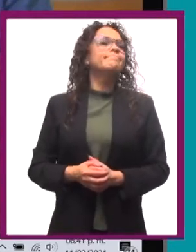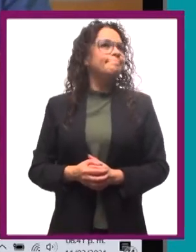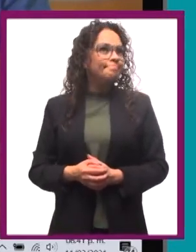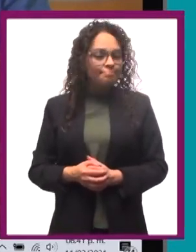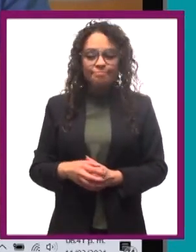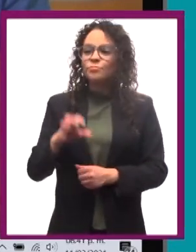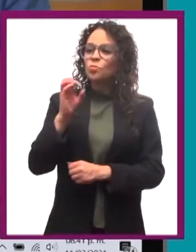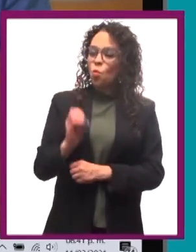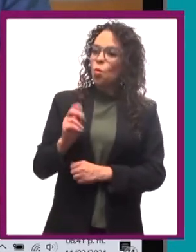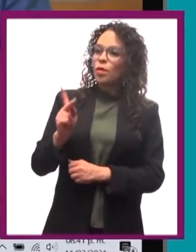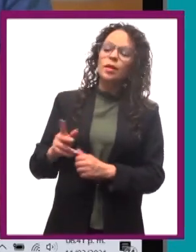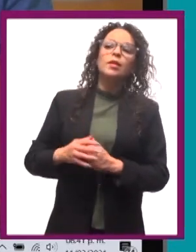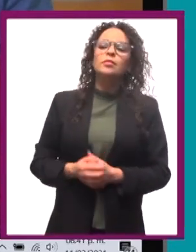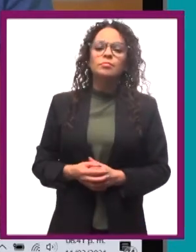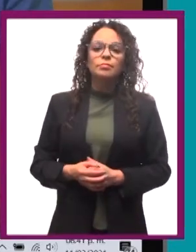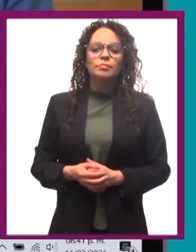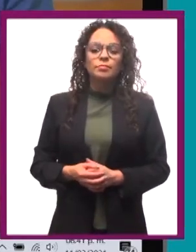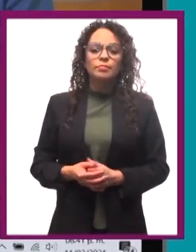Ajá.